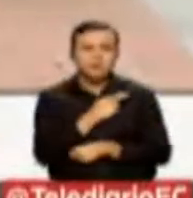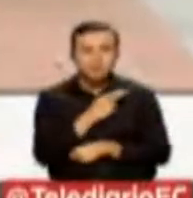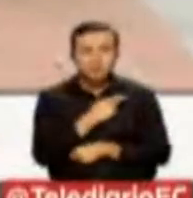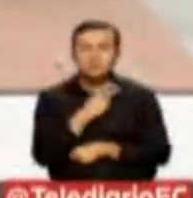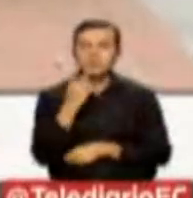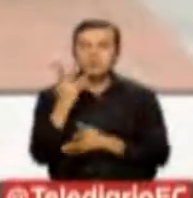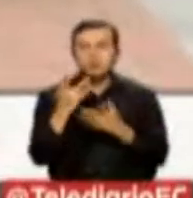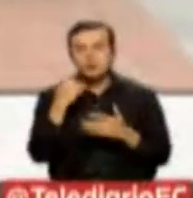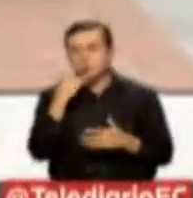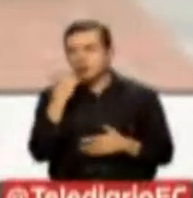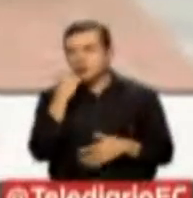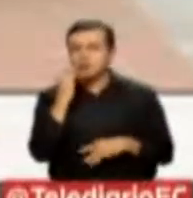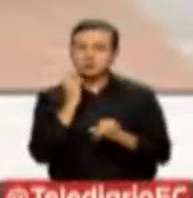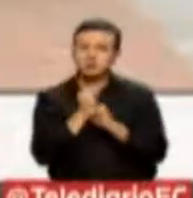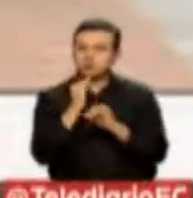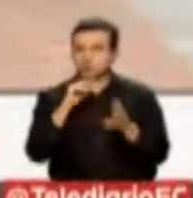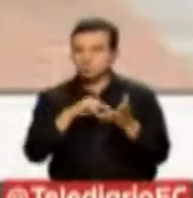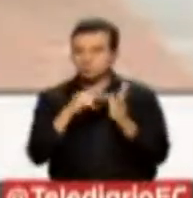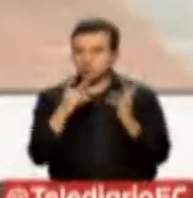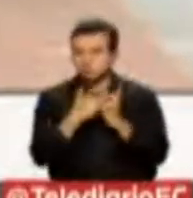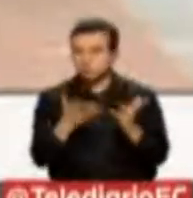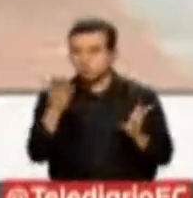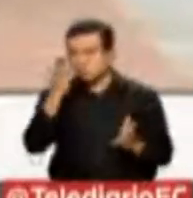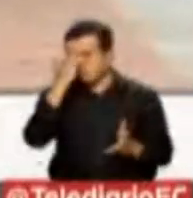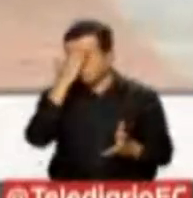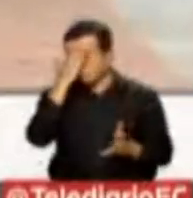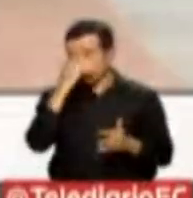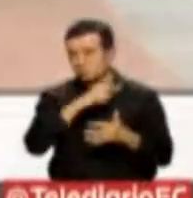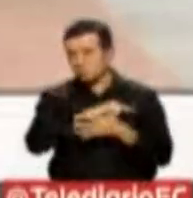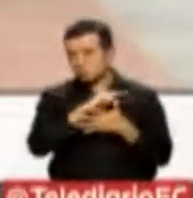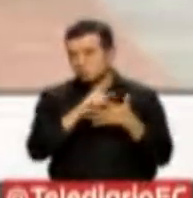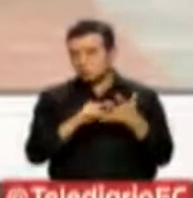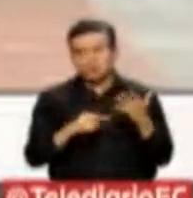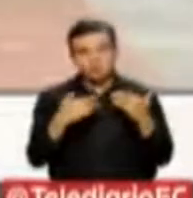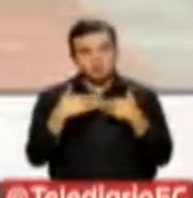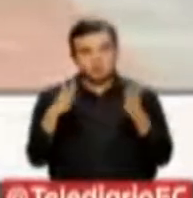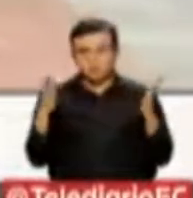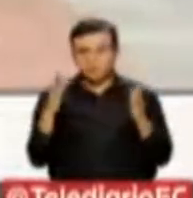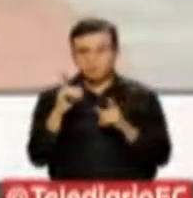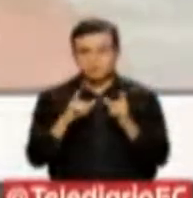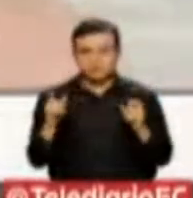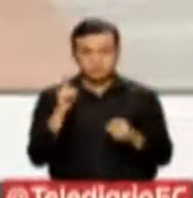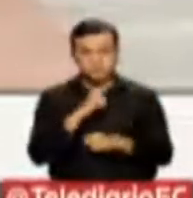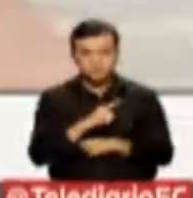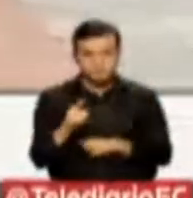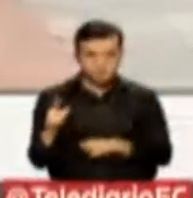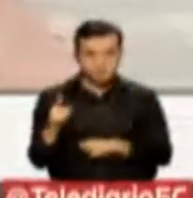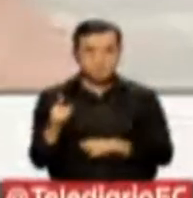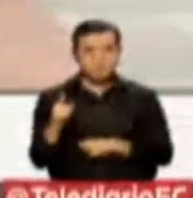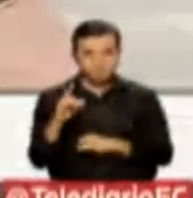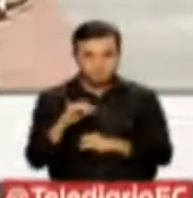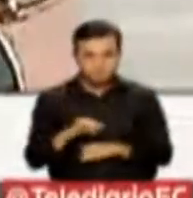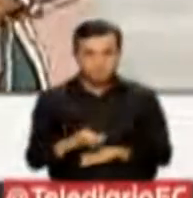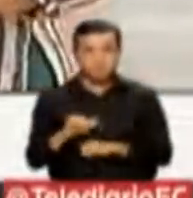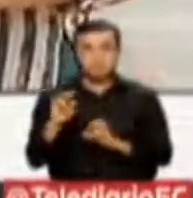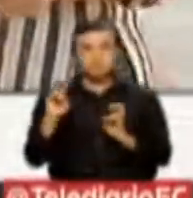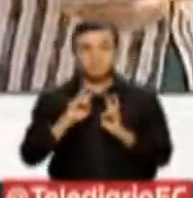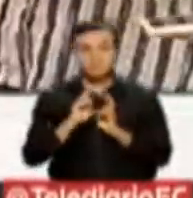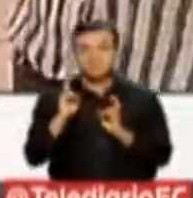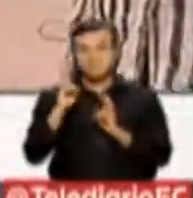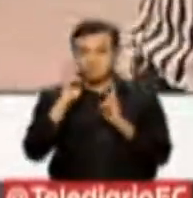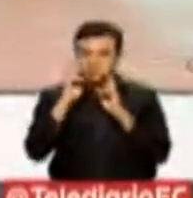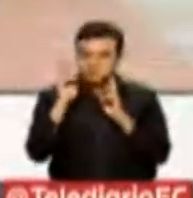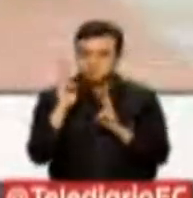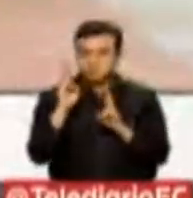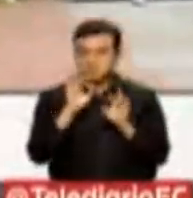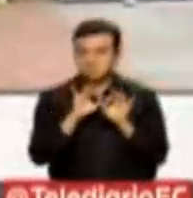universidad o de pronto algún instituto tecnológico, porque sabemos que la oferta se ha abierto para poder incursionar en este ámbito también, ya que son